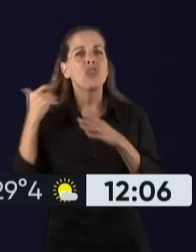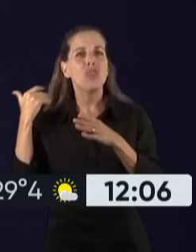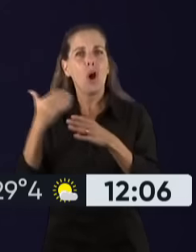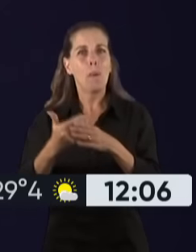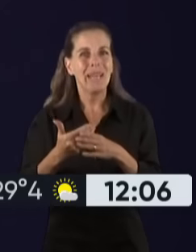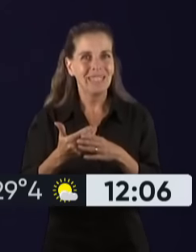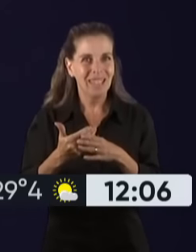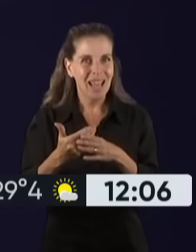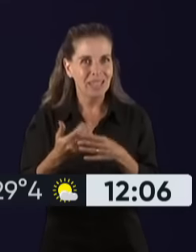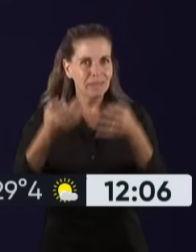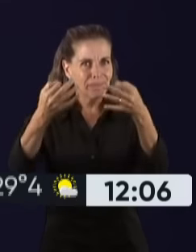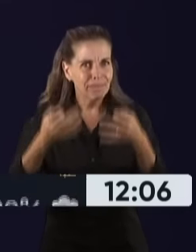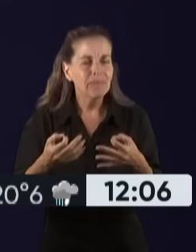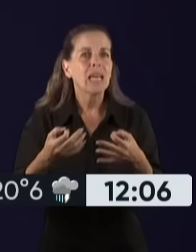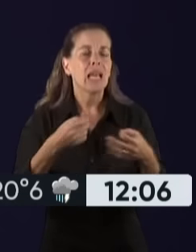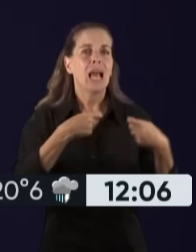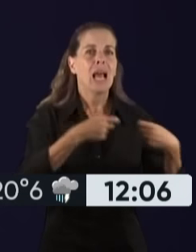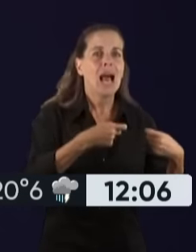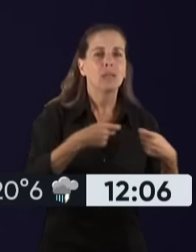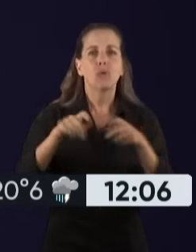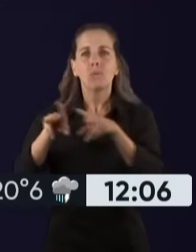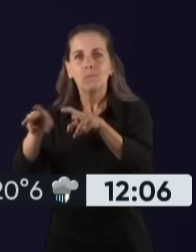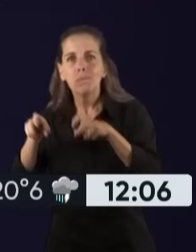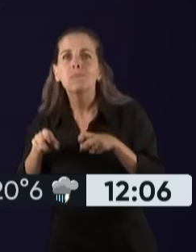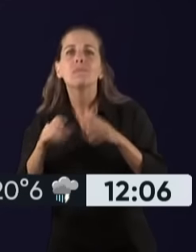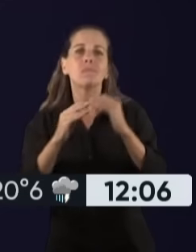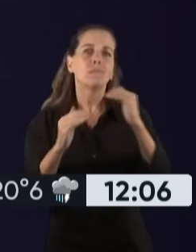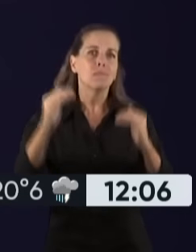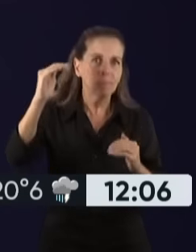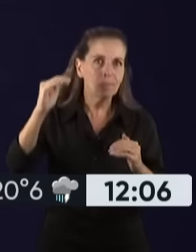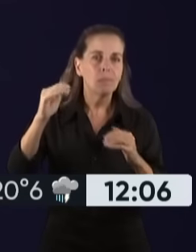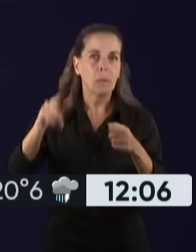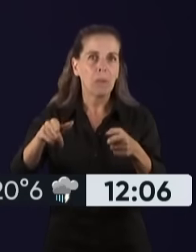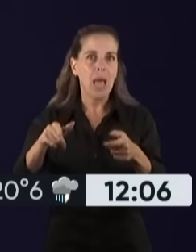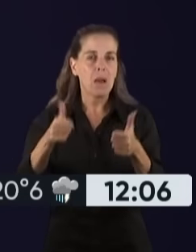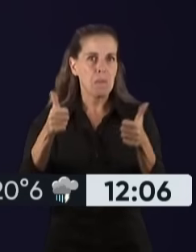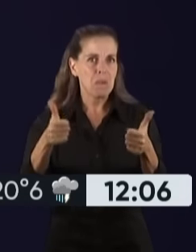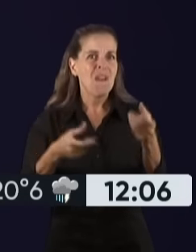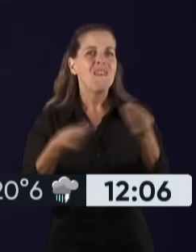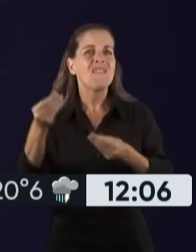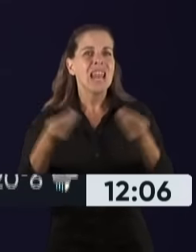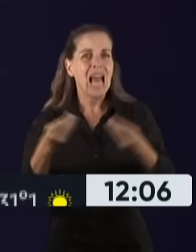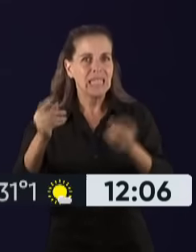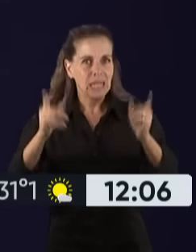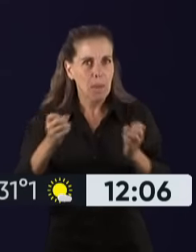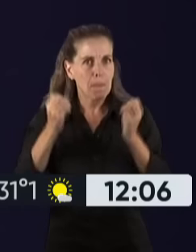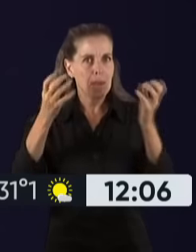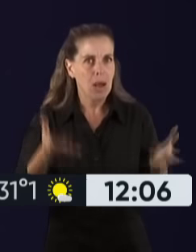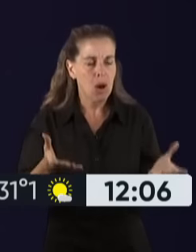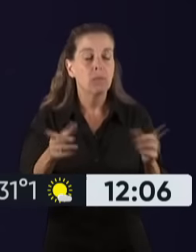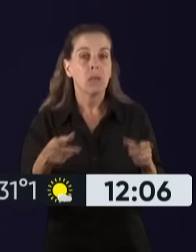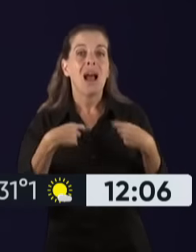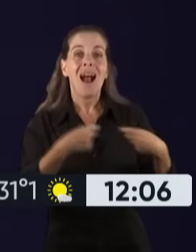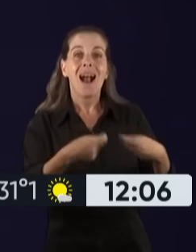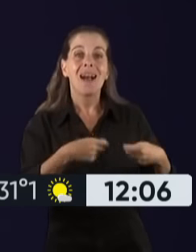comercial dos meses consecutivos de superávit financiero se ha hecho una reducción del gasto público